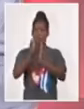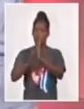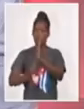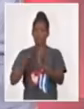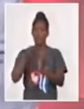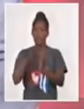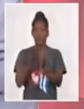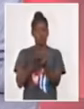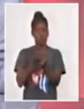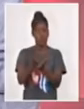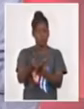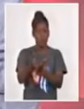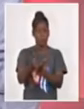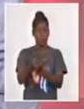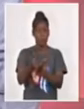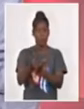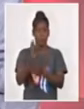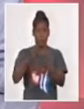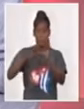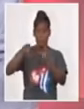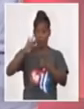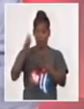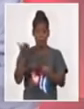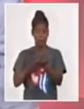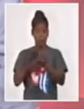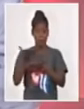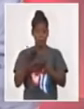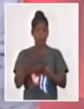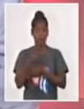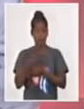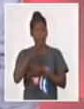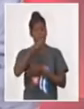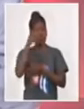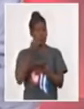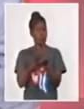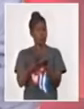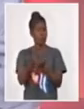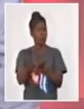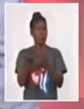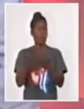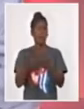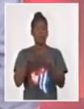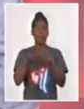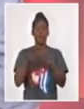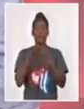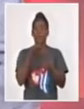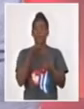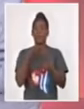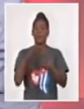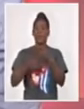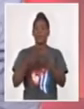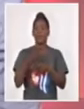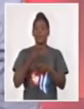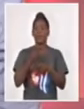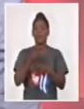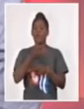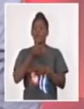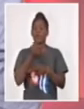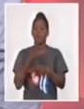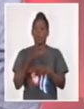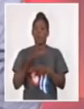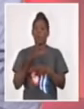establece las regulaciones y requisitos para poder acceder a esta facilidad de pago, es decir, una facilidad de pago